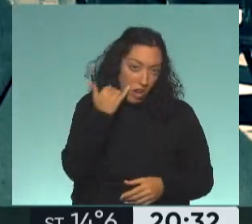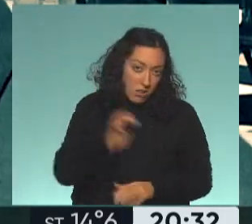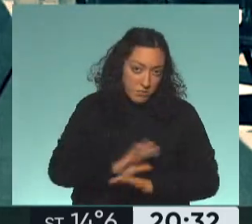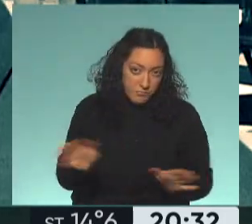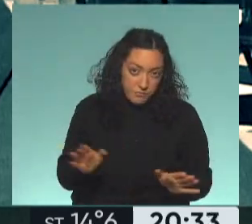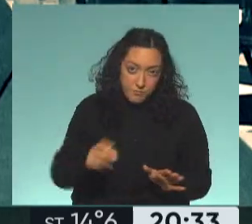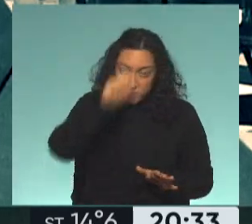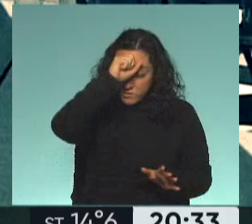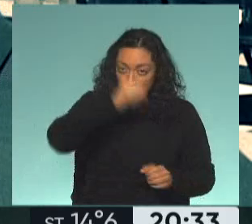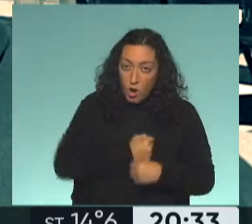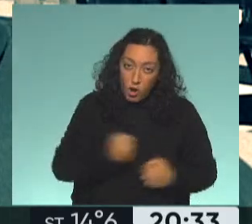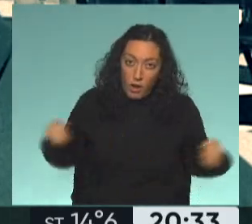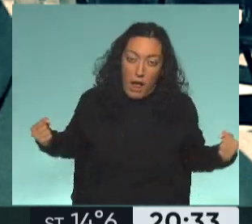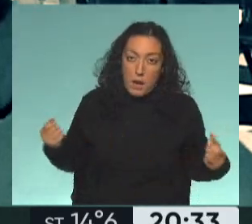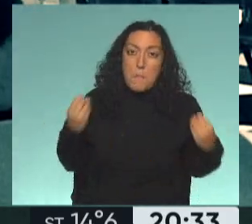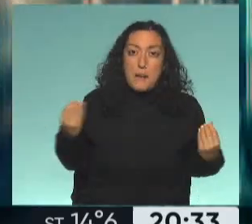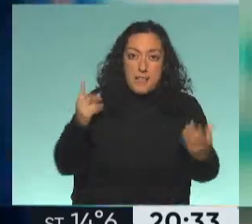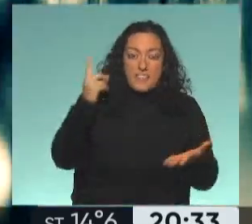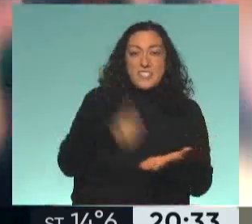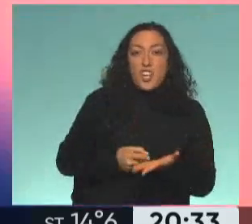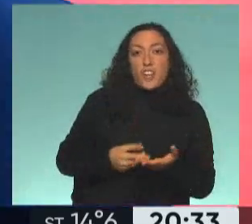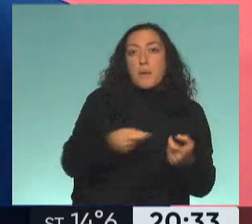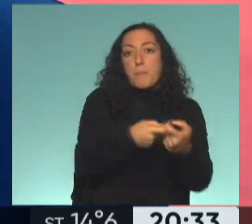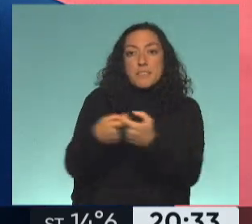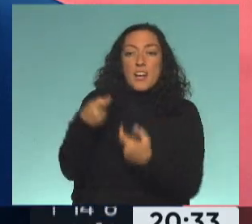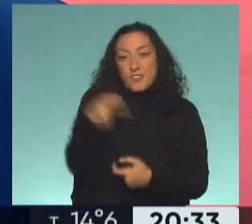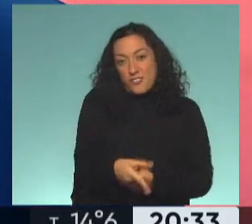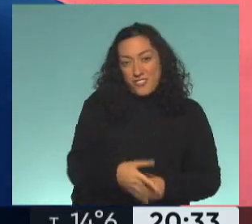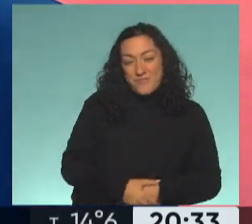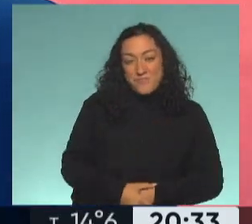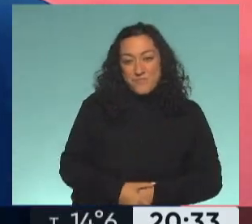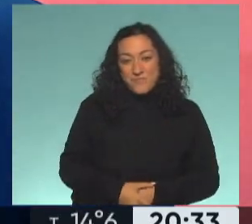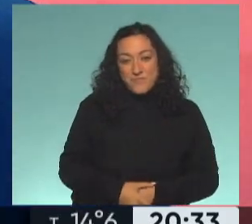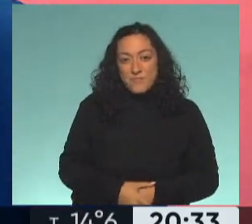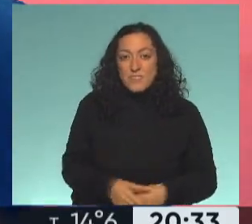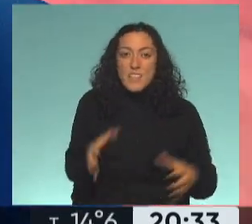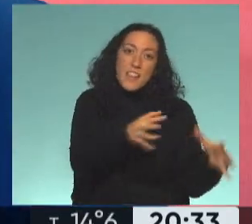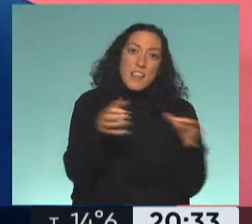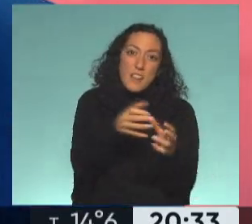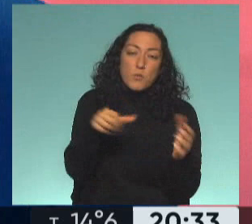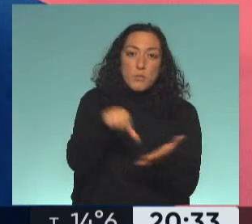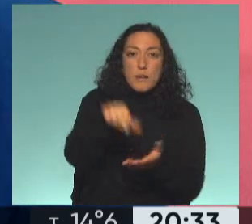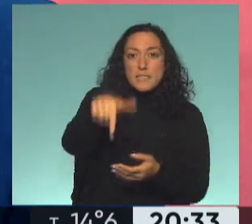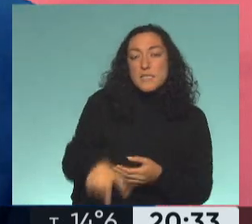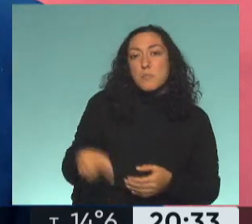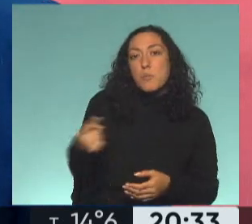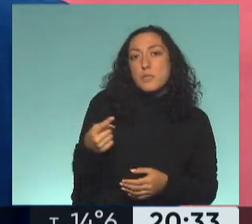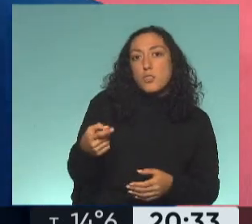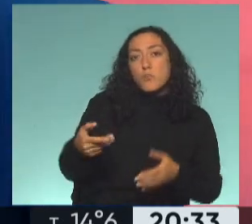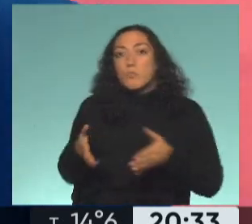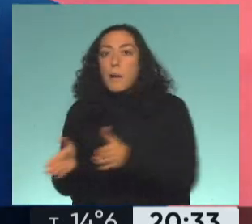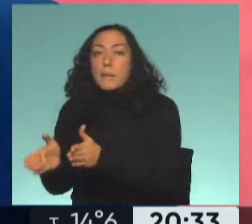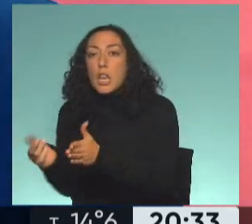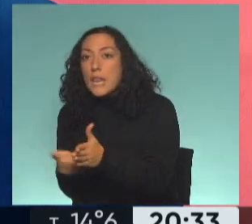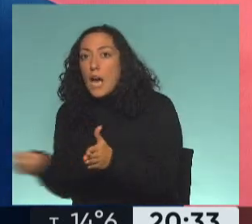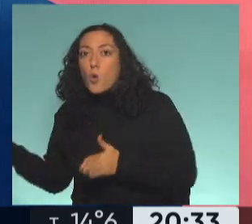el coraje hay que tenerlo para tomar esas definiciones. La discusión que está en este momento del país, el camino al ajuste o el camino